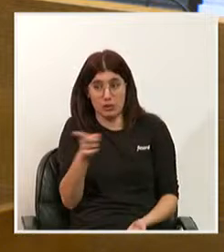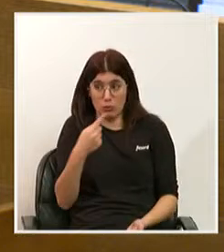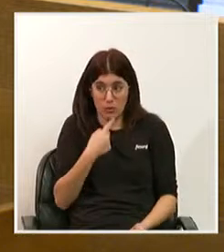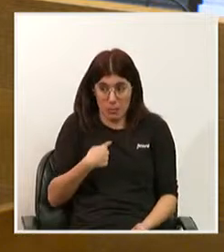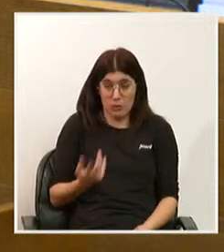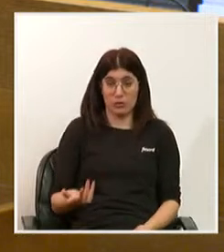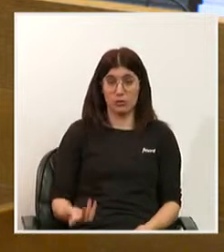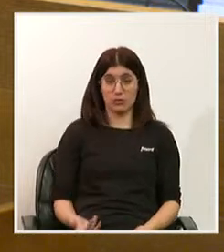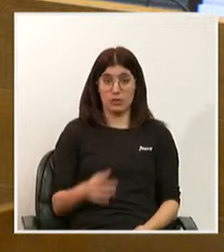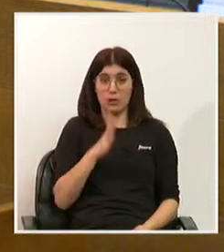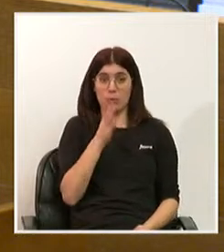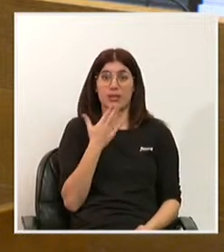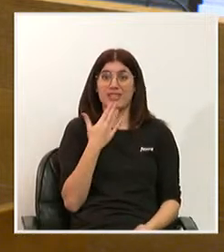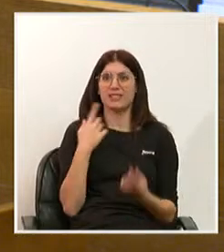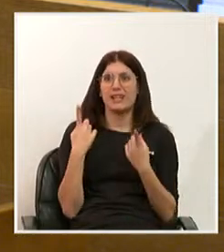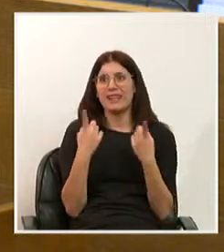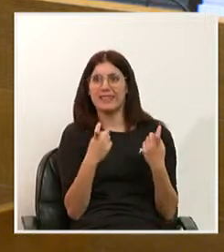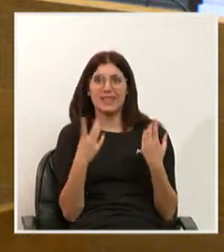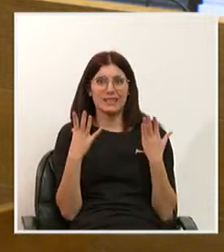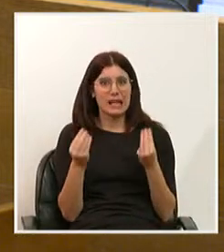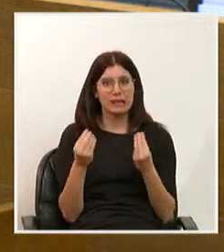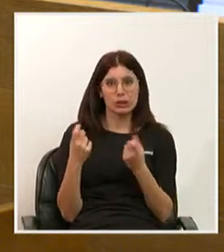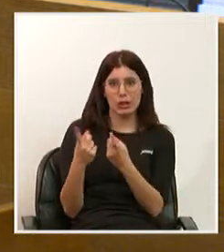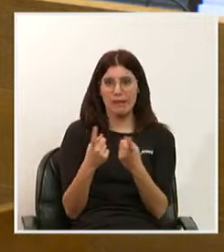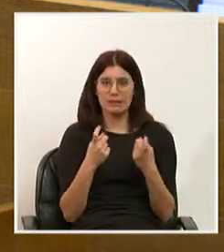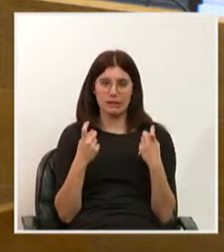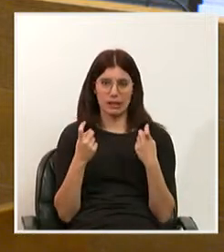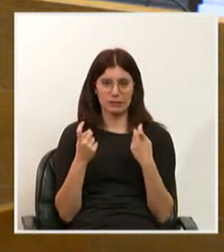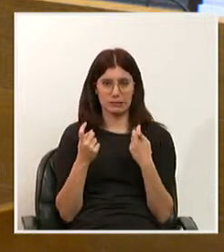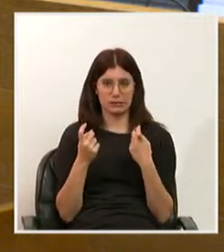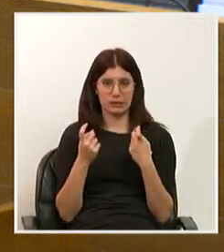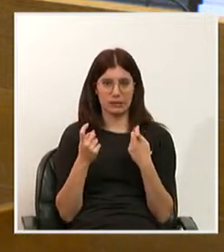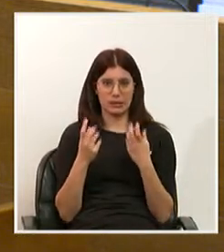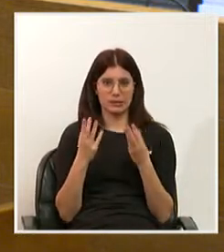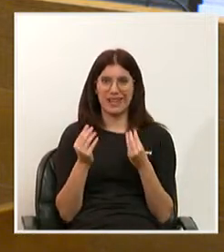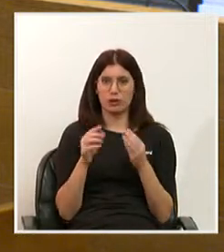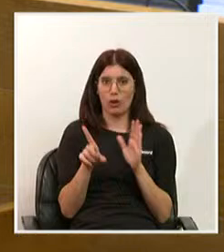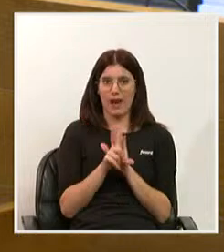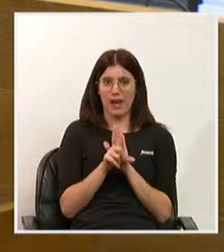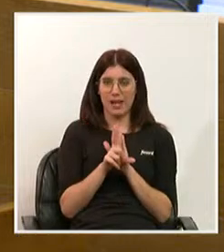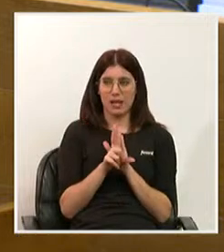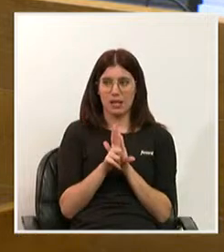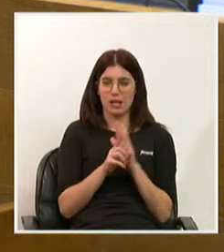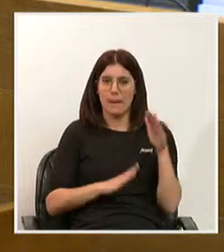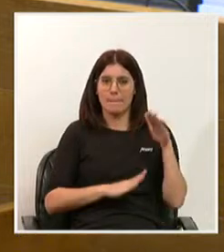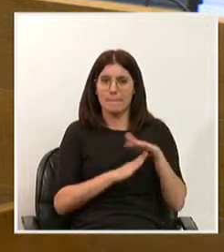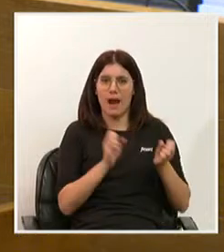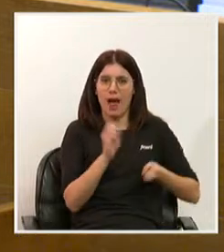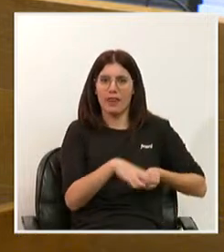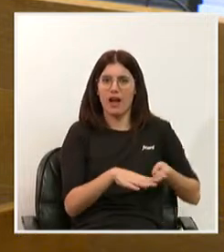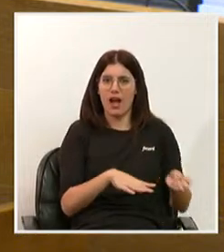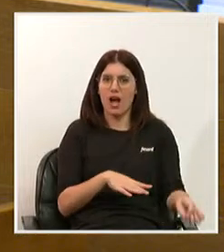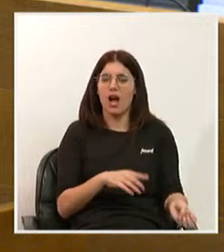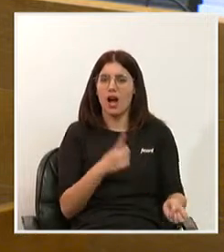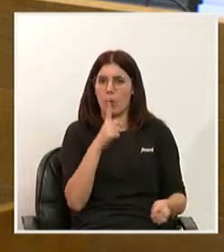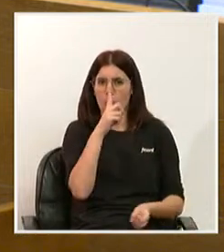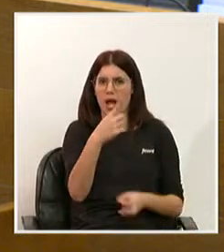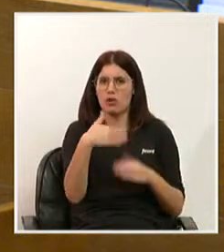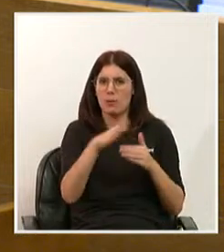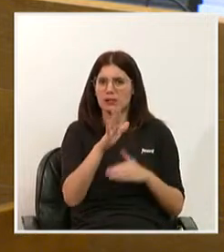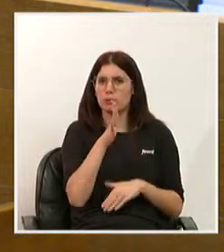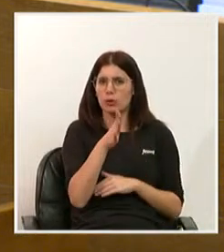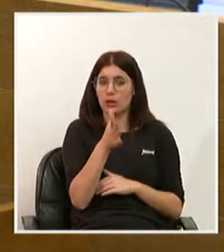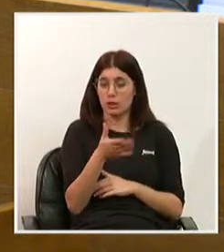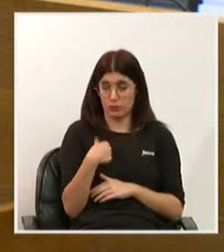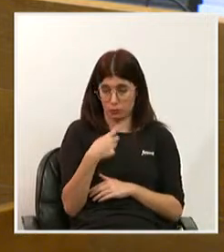porque si tan necesaria esa es era esa ley Por qué la tuvieron más de un año en dique seco ya se lo